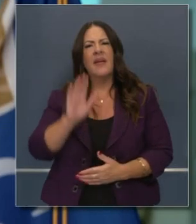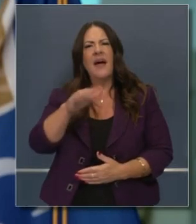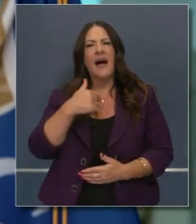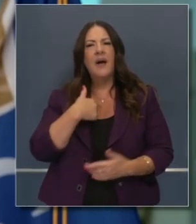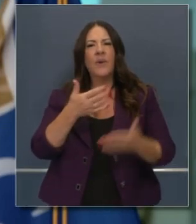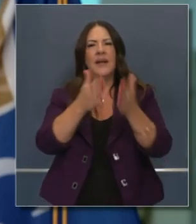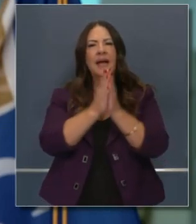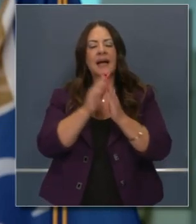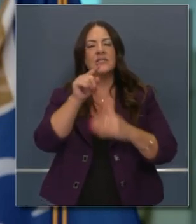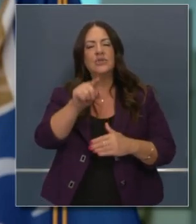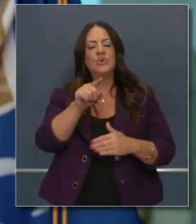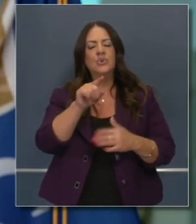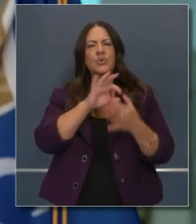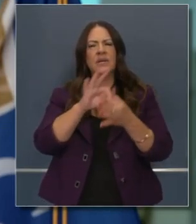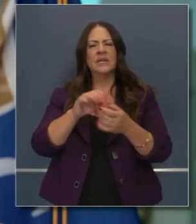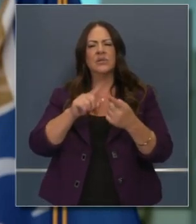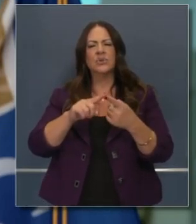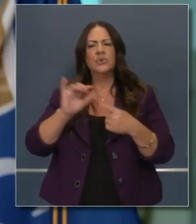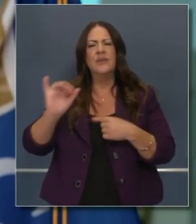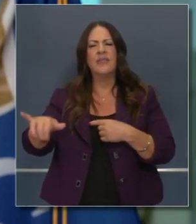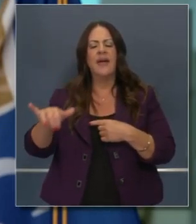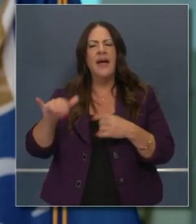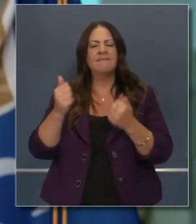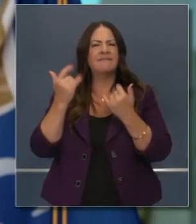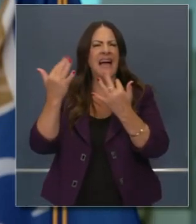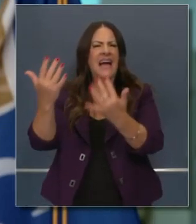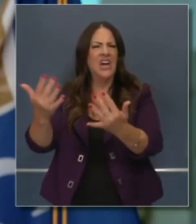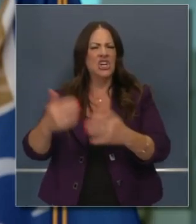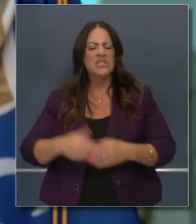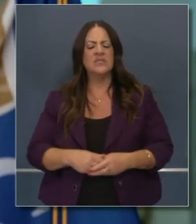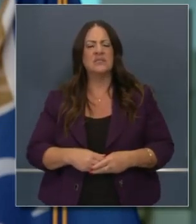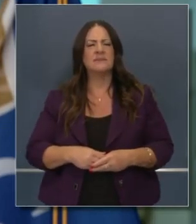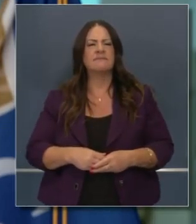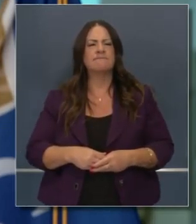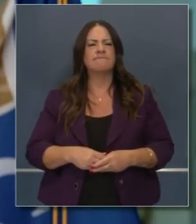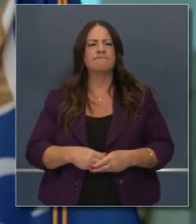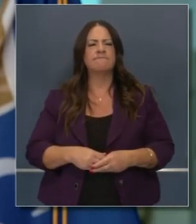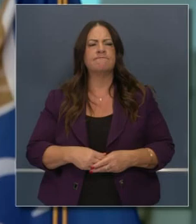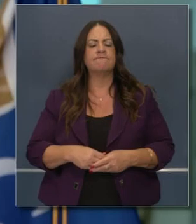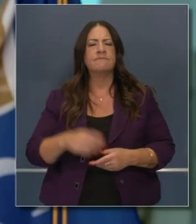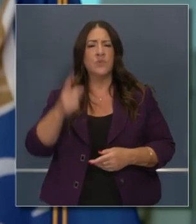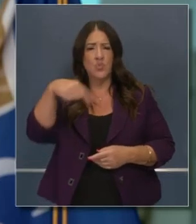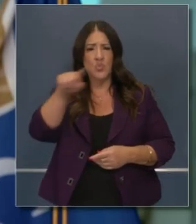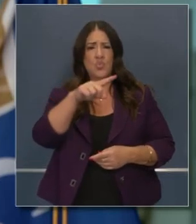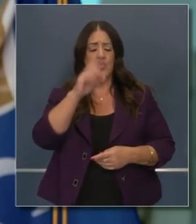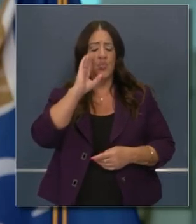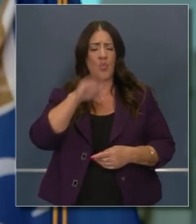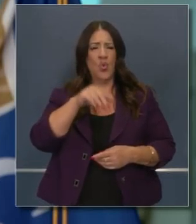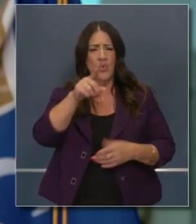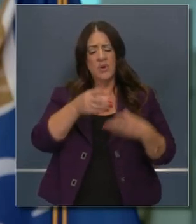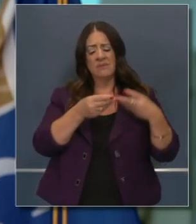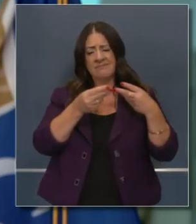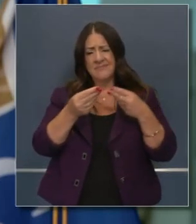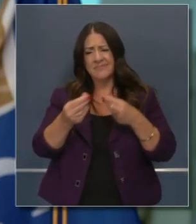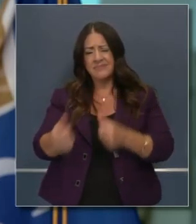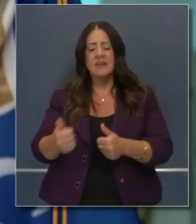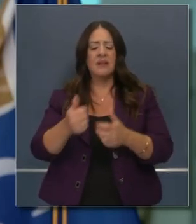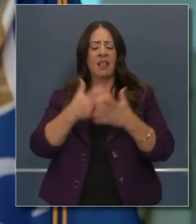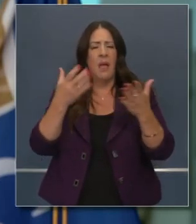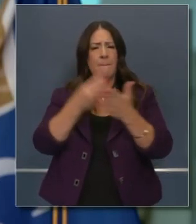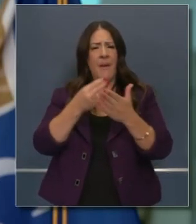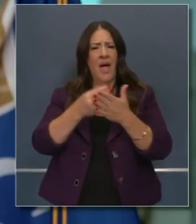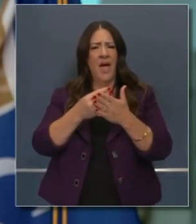Quería preguntarle algo, gobernador, que tiene que ver con los incendios aquí en el estado. Hemos invertido